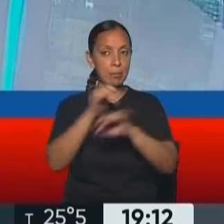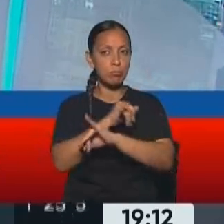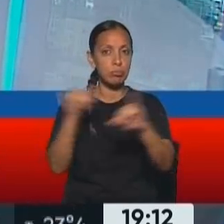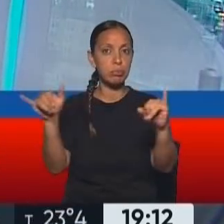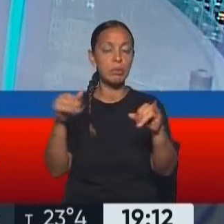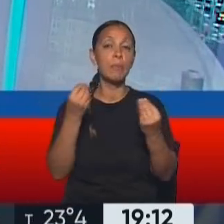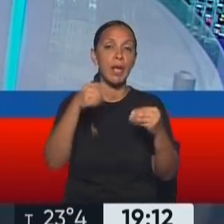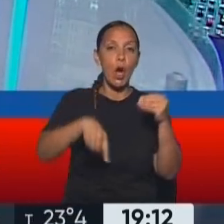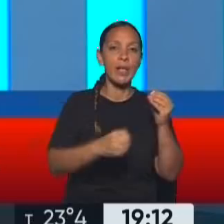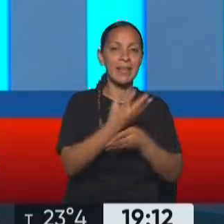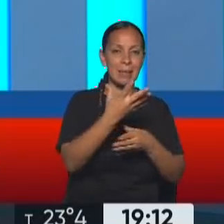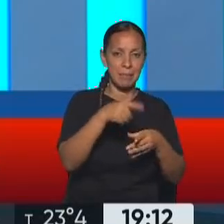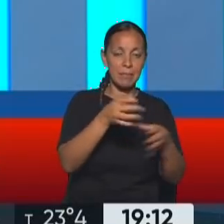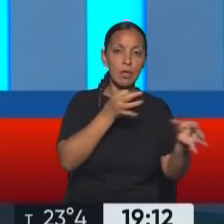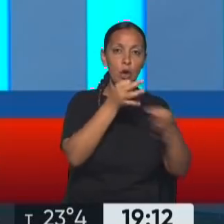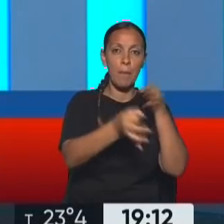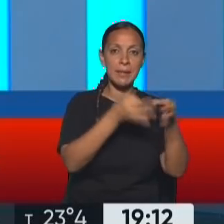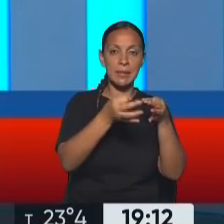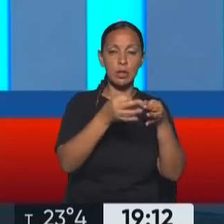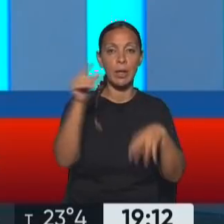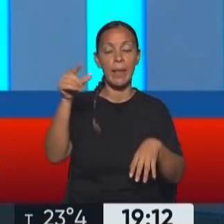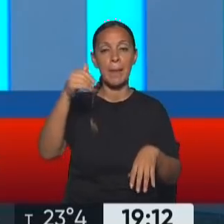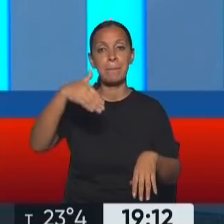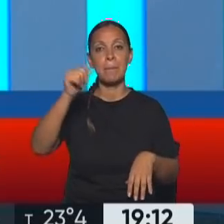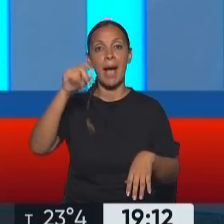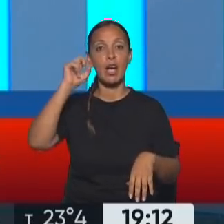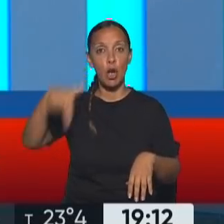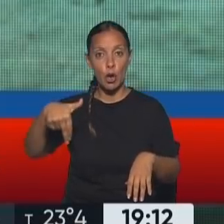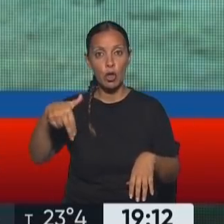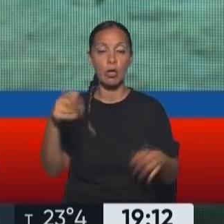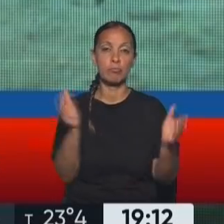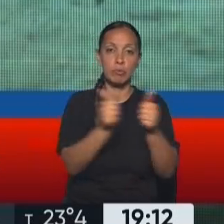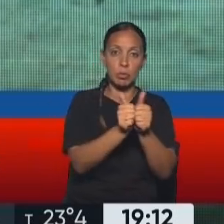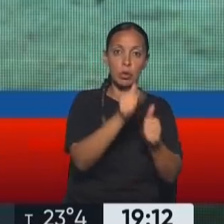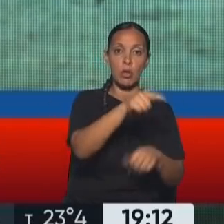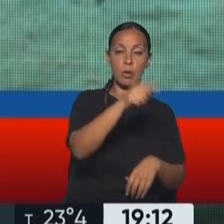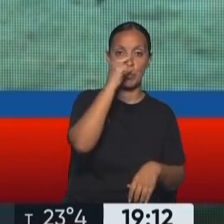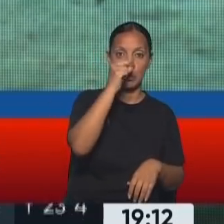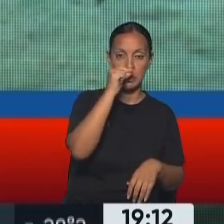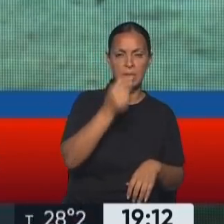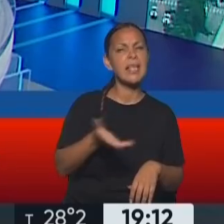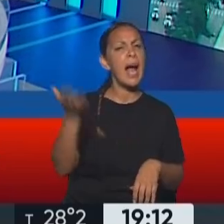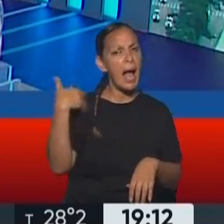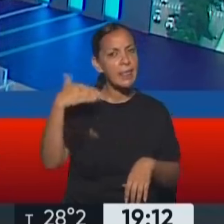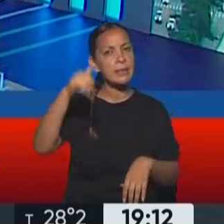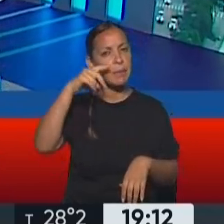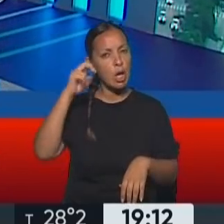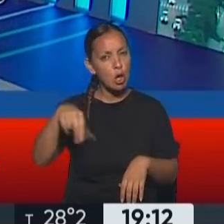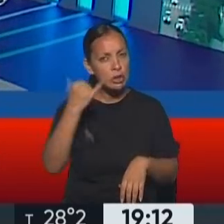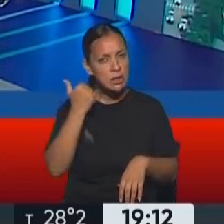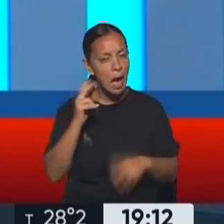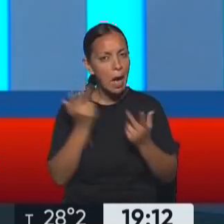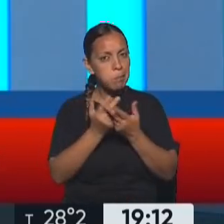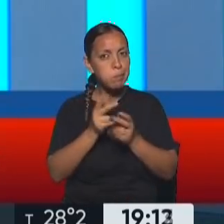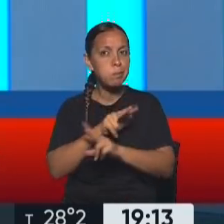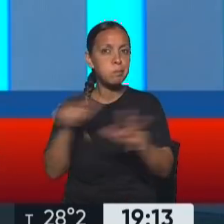hoy muy temprano Macron con Putin. No es la primera, ¿no?, de Macron. No, Macron ya ofició. En realidad es la cuarta oficial, claro.